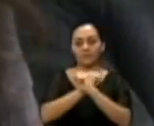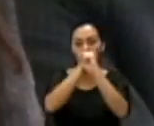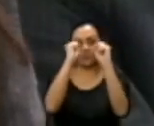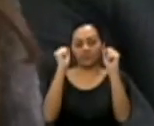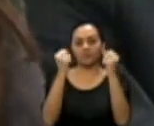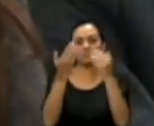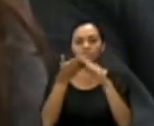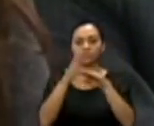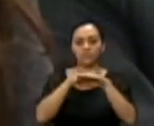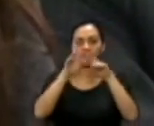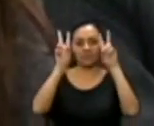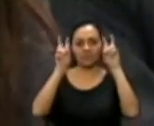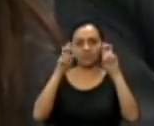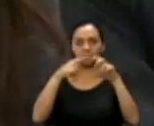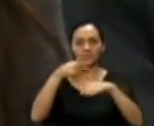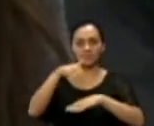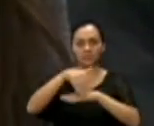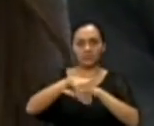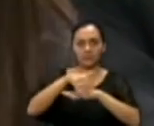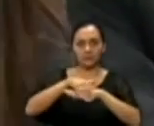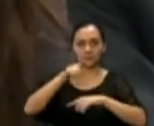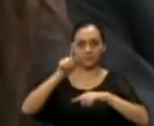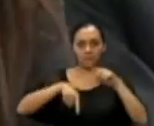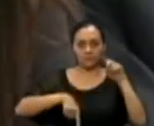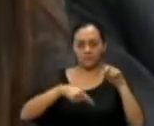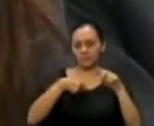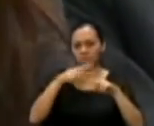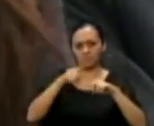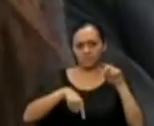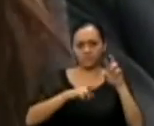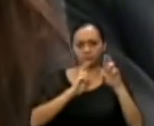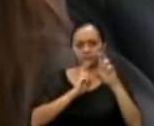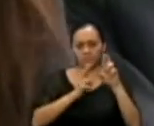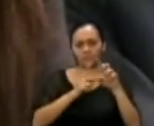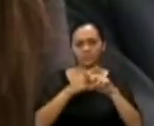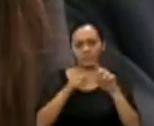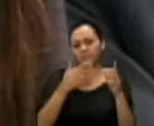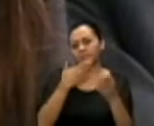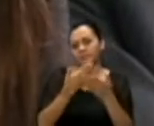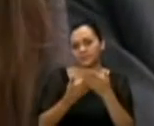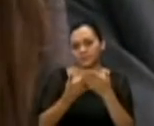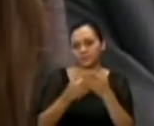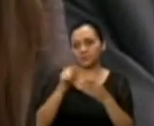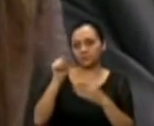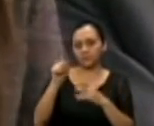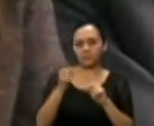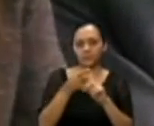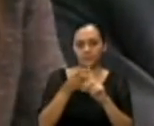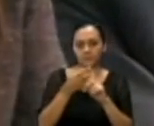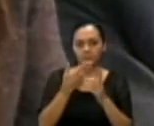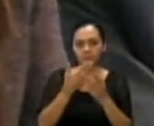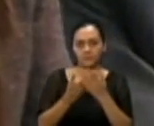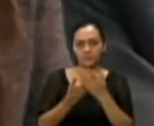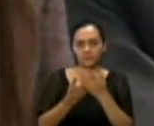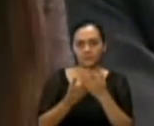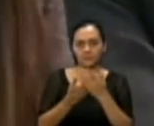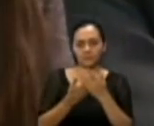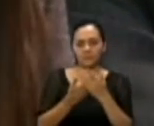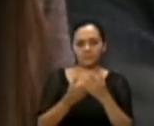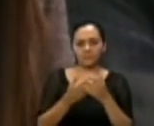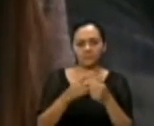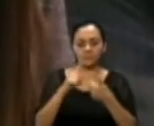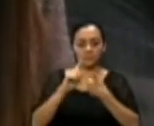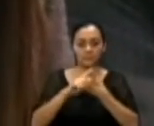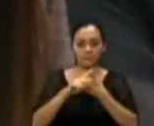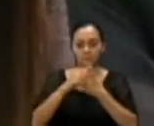la tarde me dijeron que no mail no me iban a permitir preguntarlo así que le agradezco usted antes que nada por su gentileza básicamente